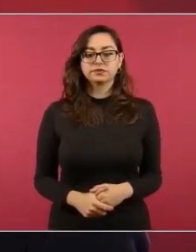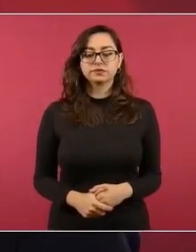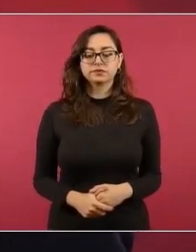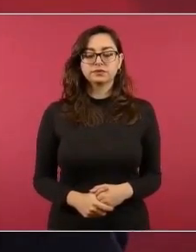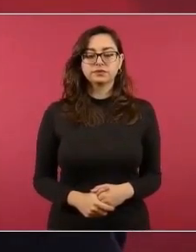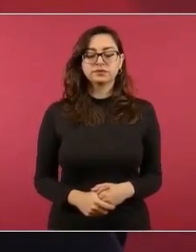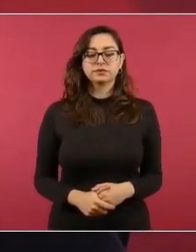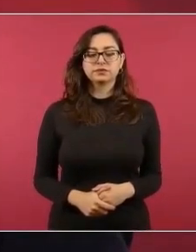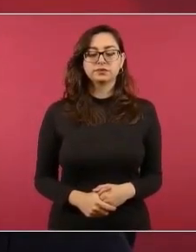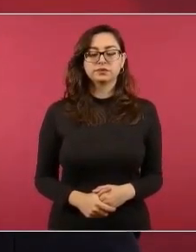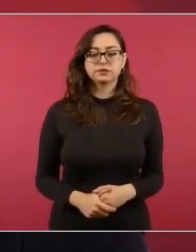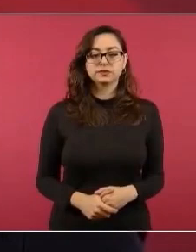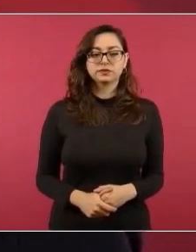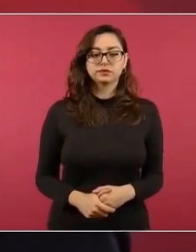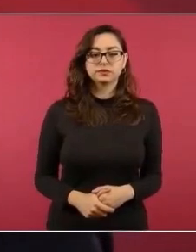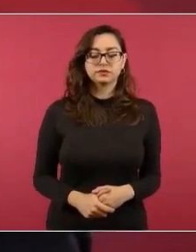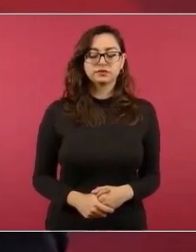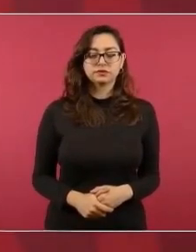Y